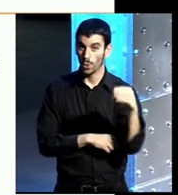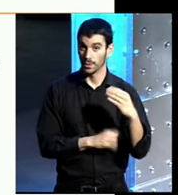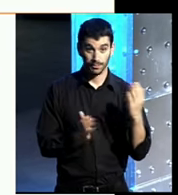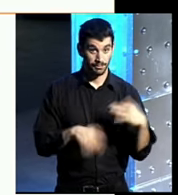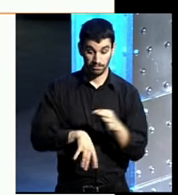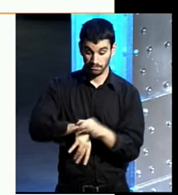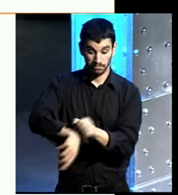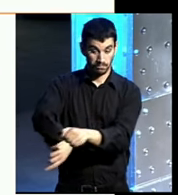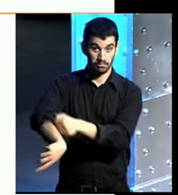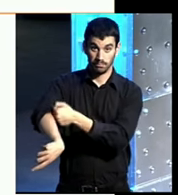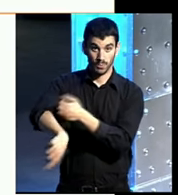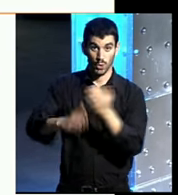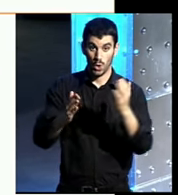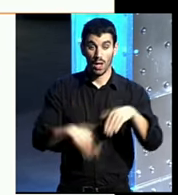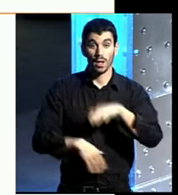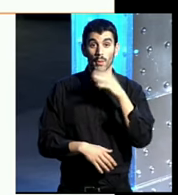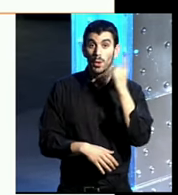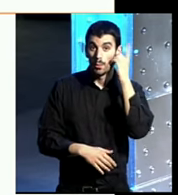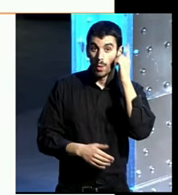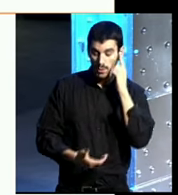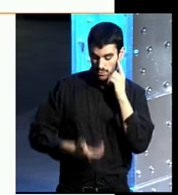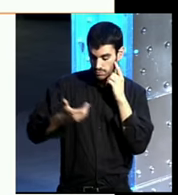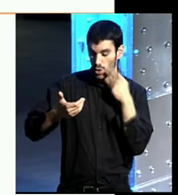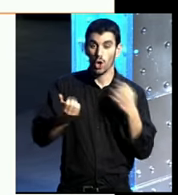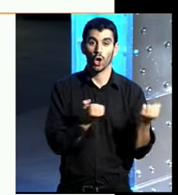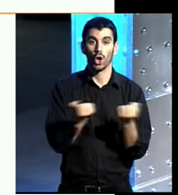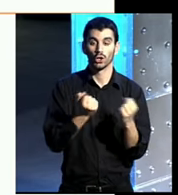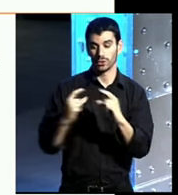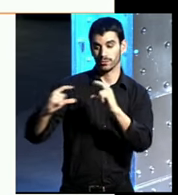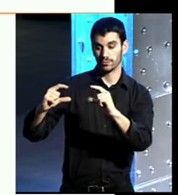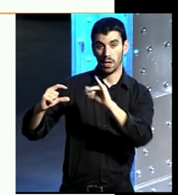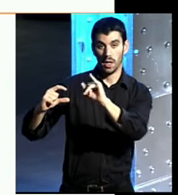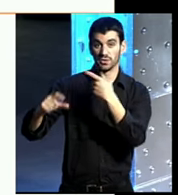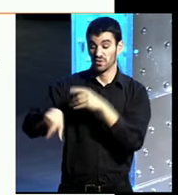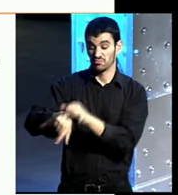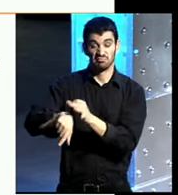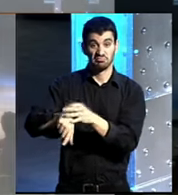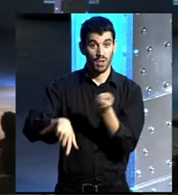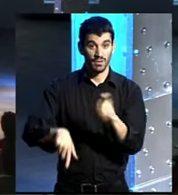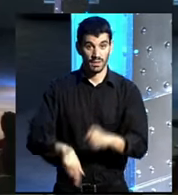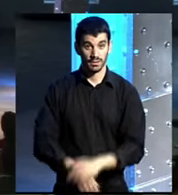reloj porque ya lo tienen en el móvil, en el coche, está en todos los sitios el reloj.